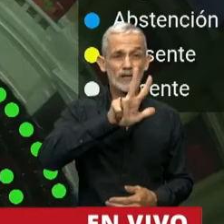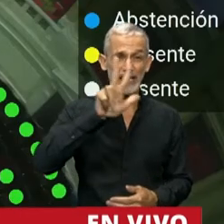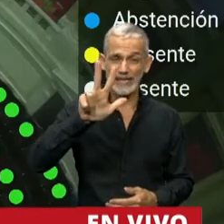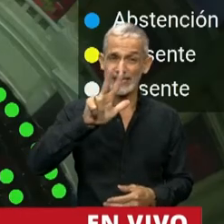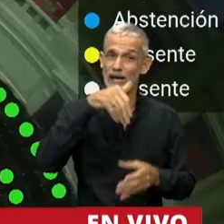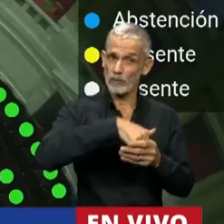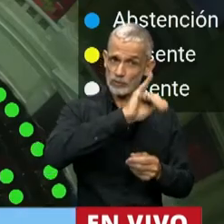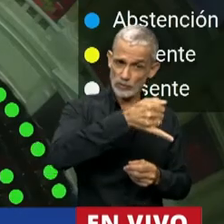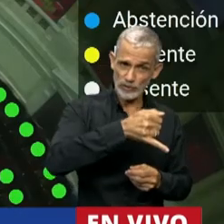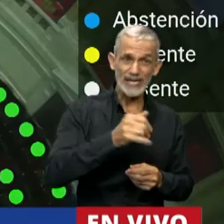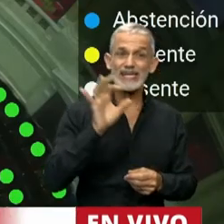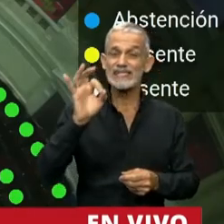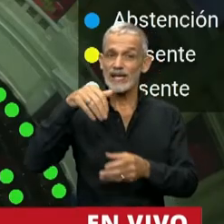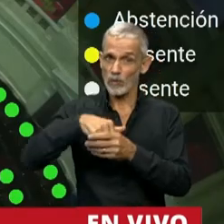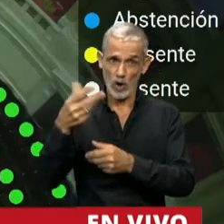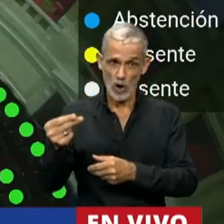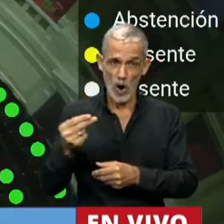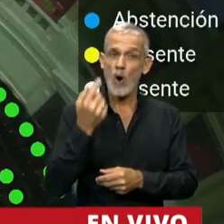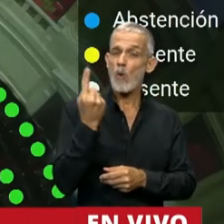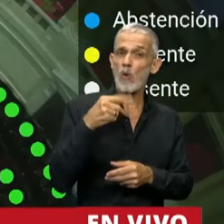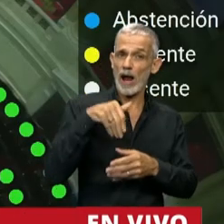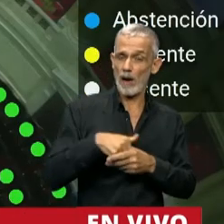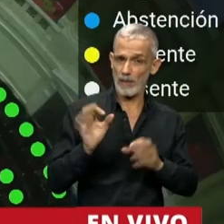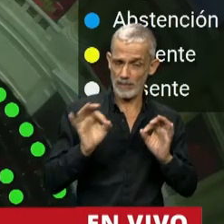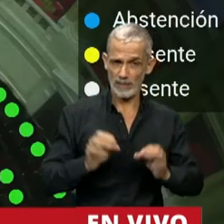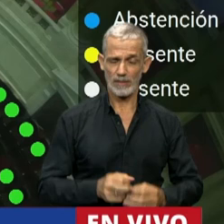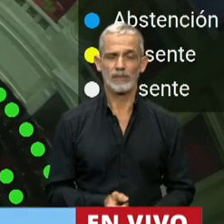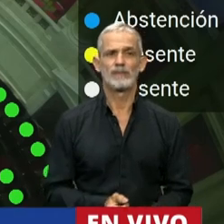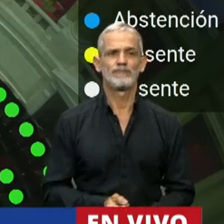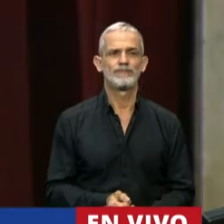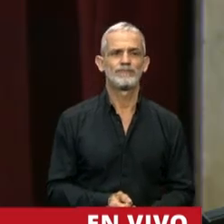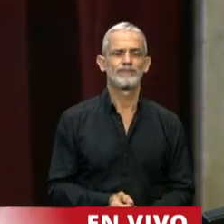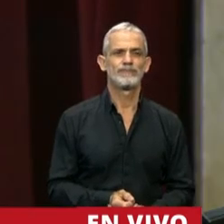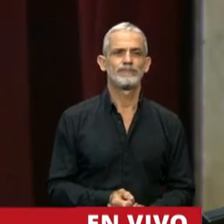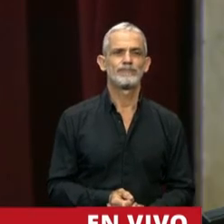...233 afirmativos, 0 negativos, 1 abstención.